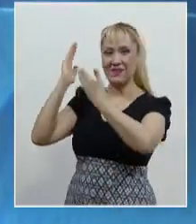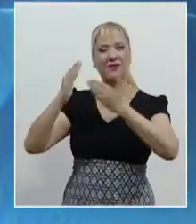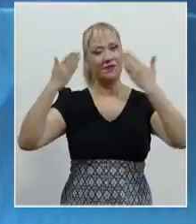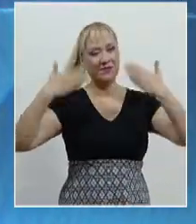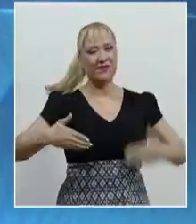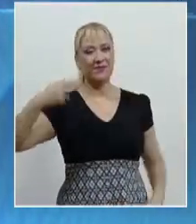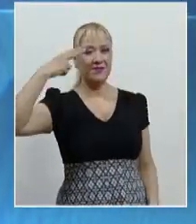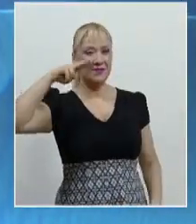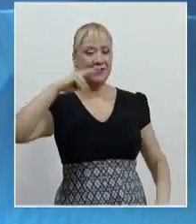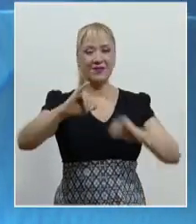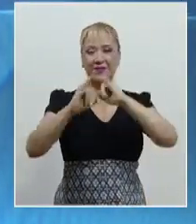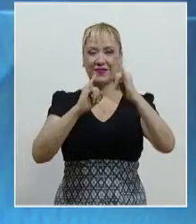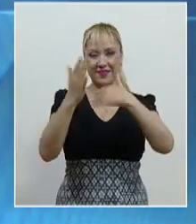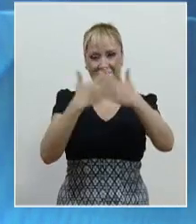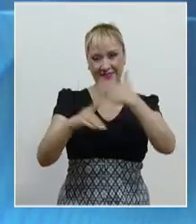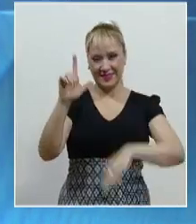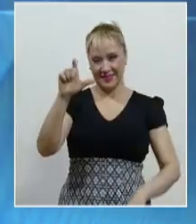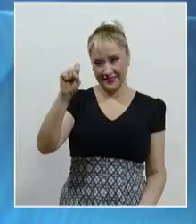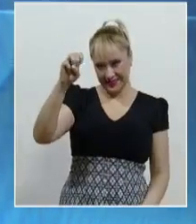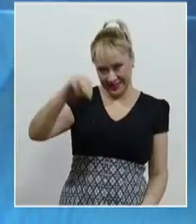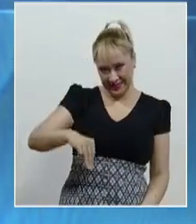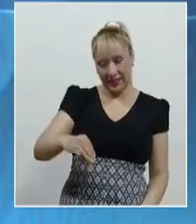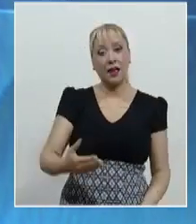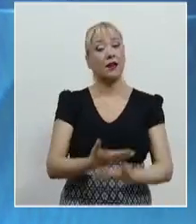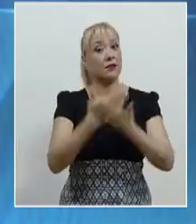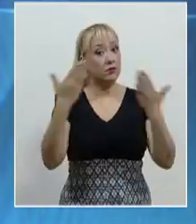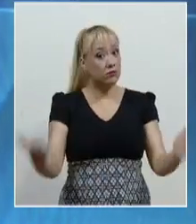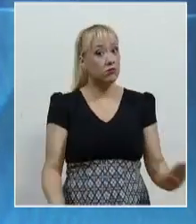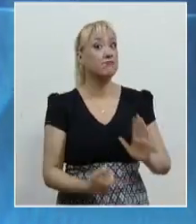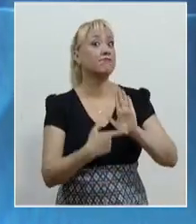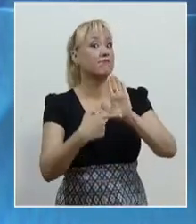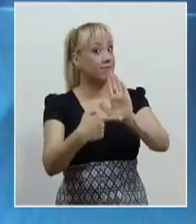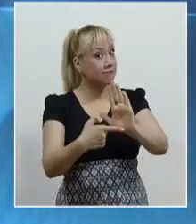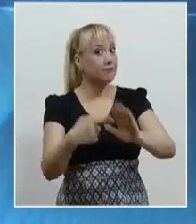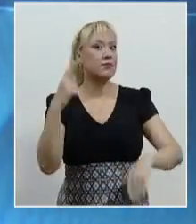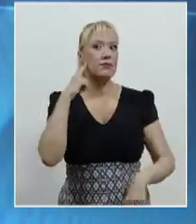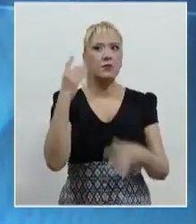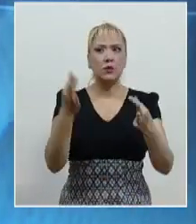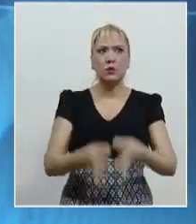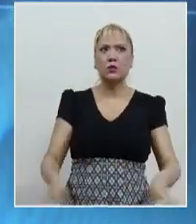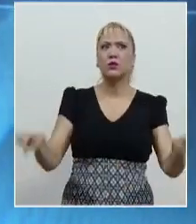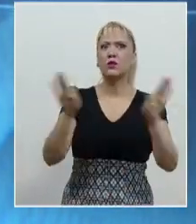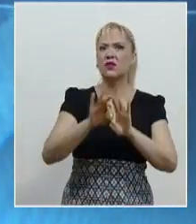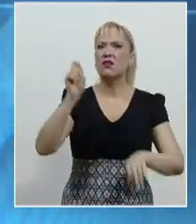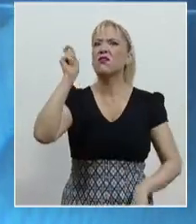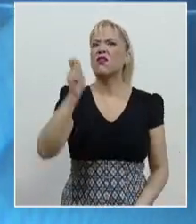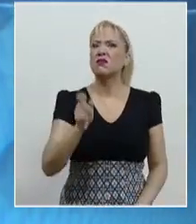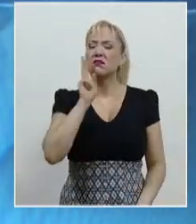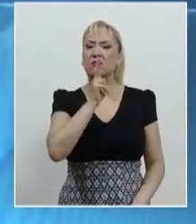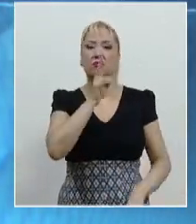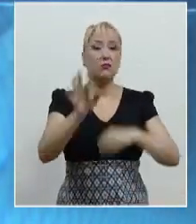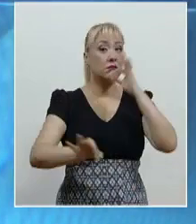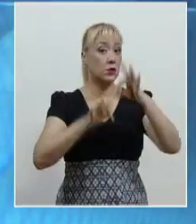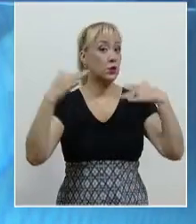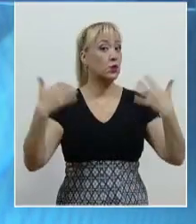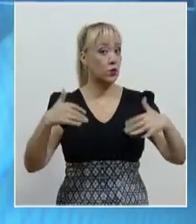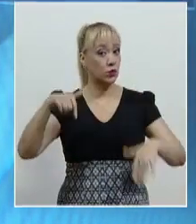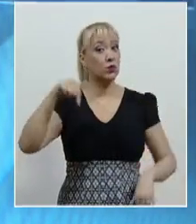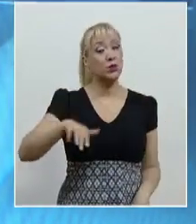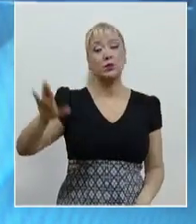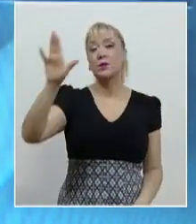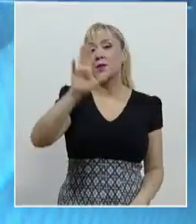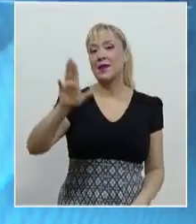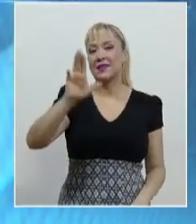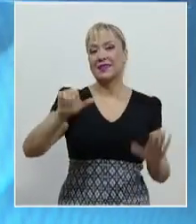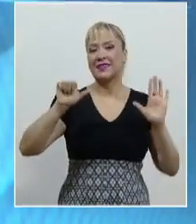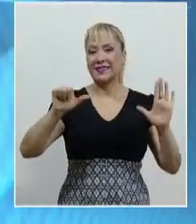Nidia Díaz en la interpretación en lengua de señas mexicana, estamos listas para presentarle las noticias más importantes de este